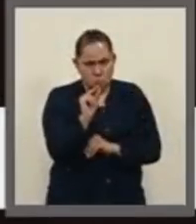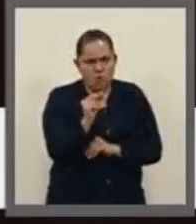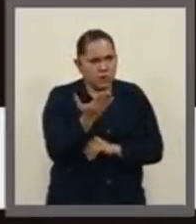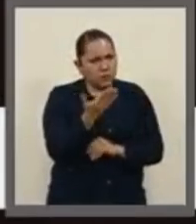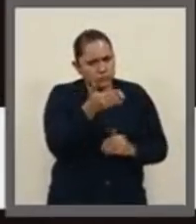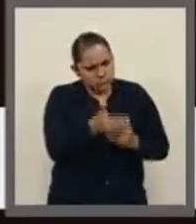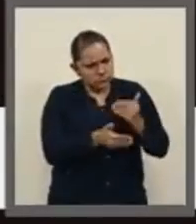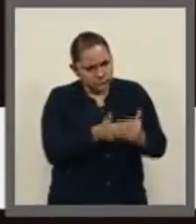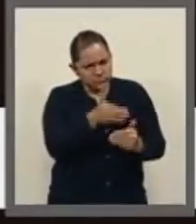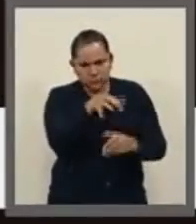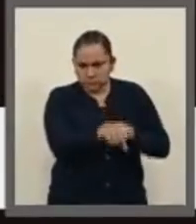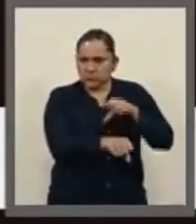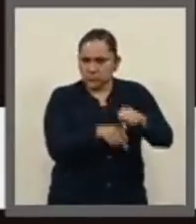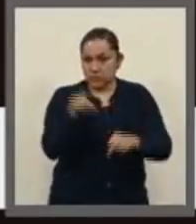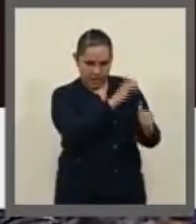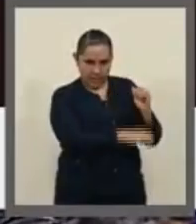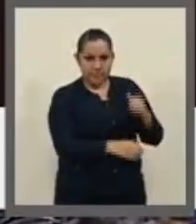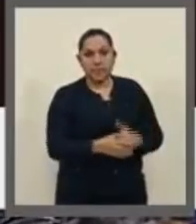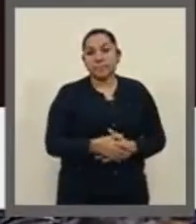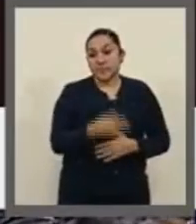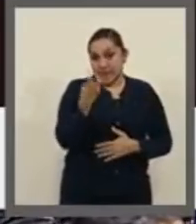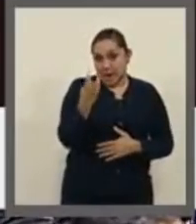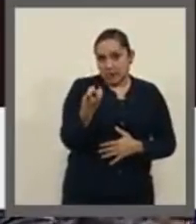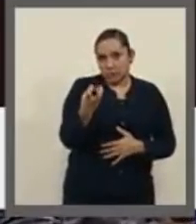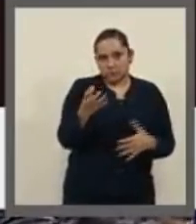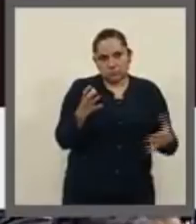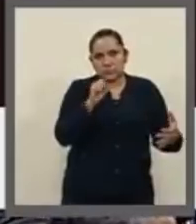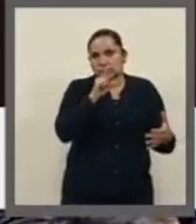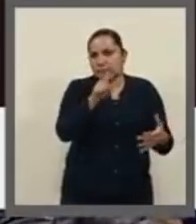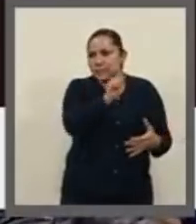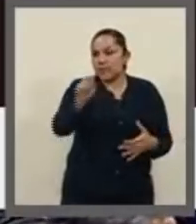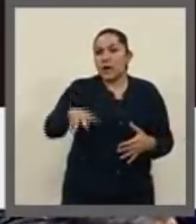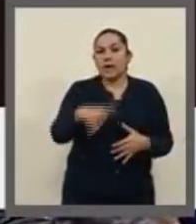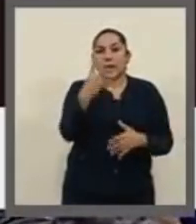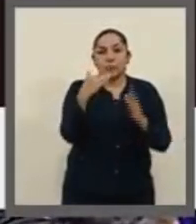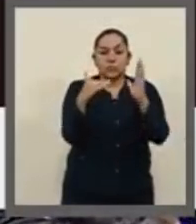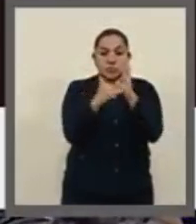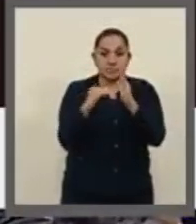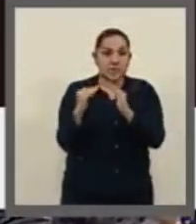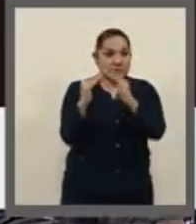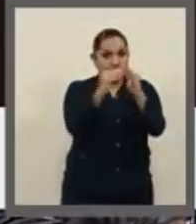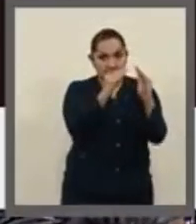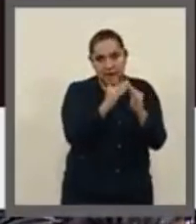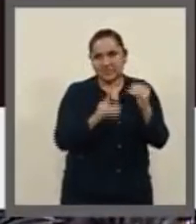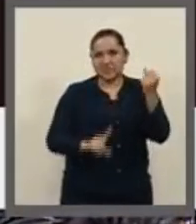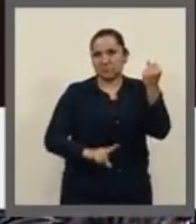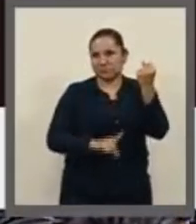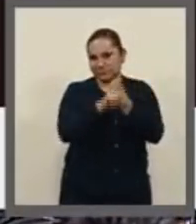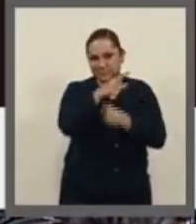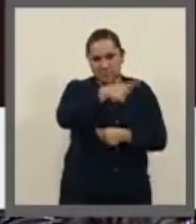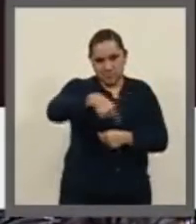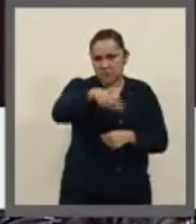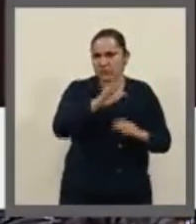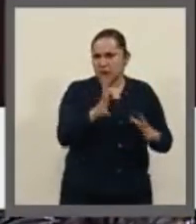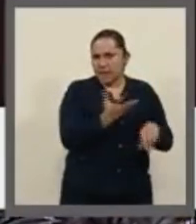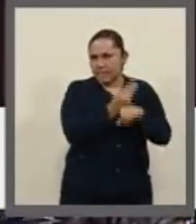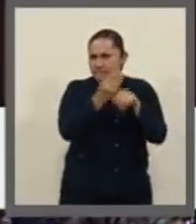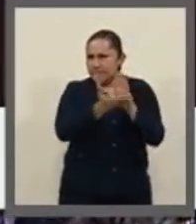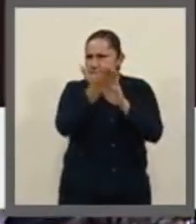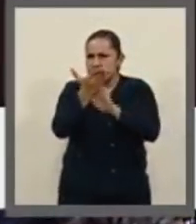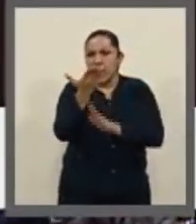Coneval hablan de avances importantes. De 14 mil viviendas con daño total, cerca de 10 mil viviendas están terminadas en proceso